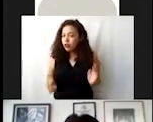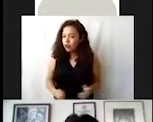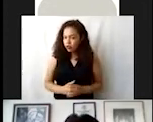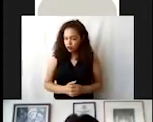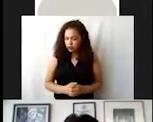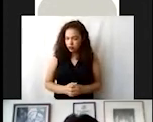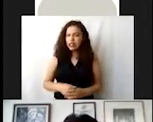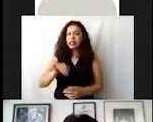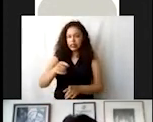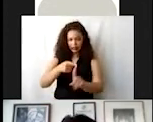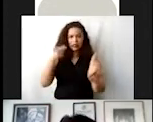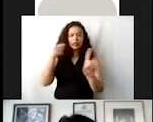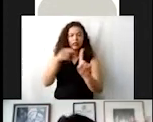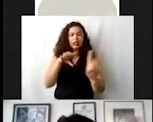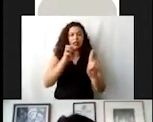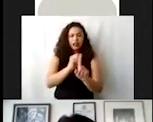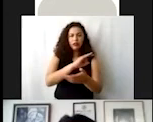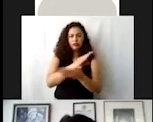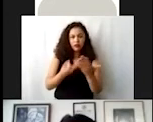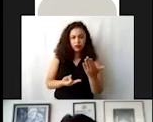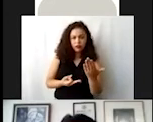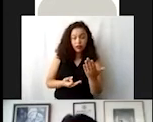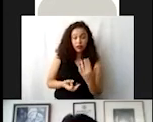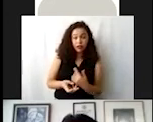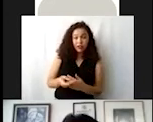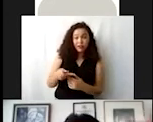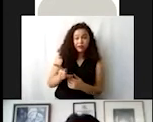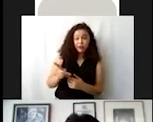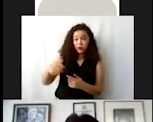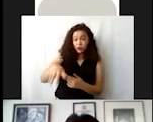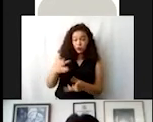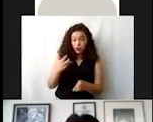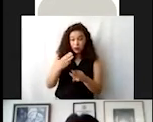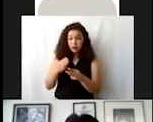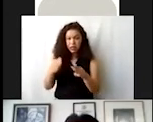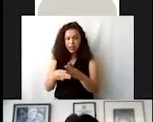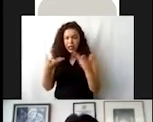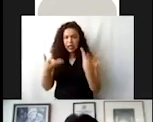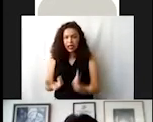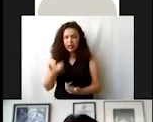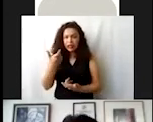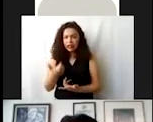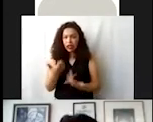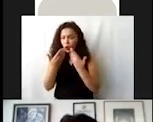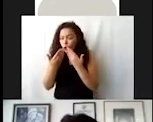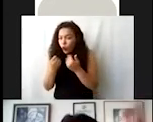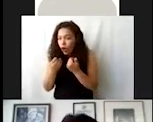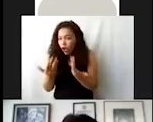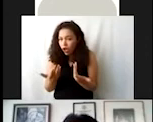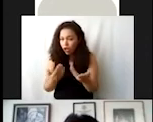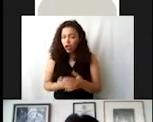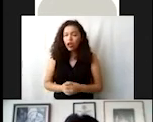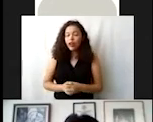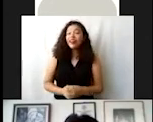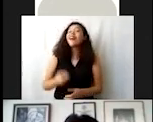objeto social, pero pues que no hay materialidad ni sustancia económica, ¿no? Ese puede ser otro de